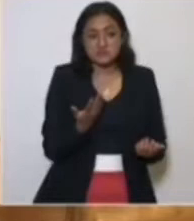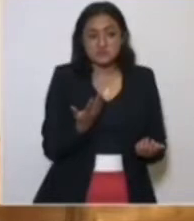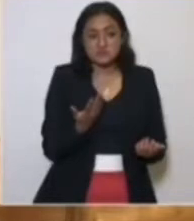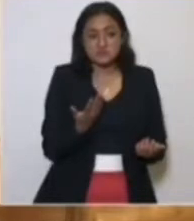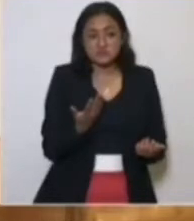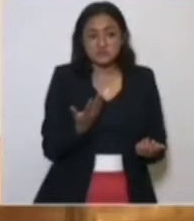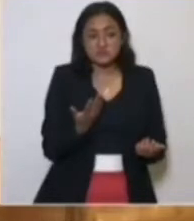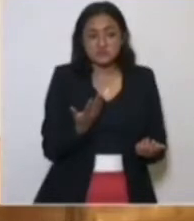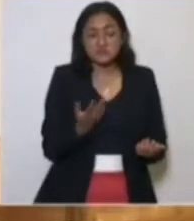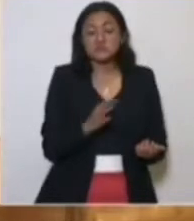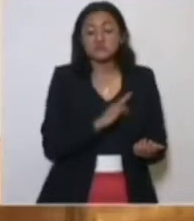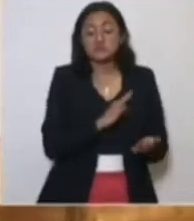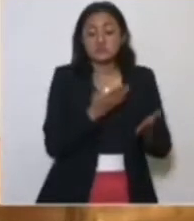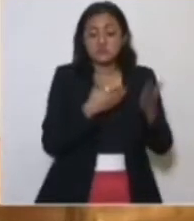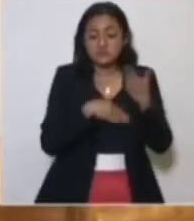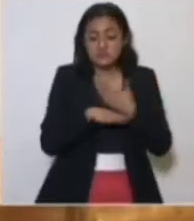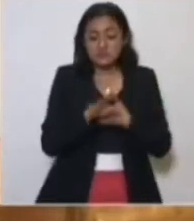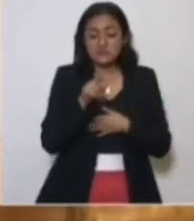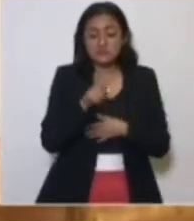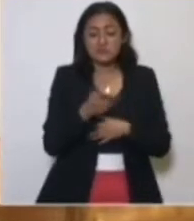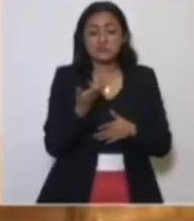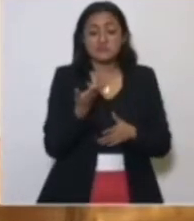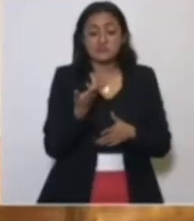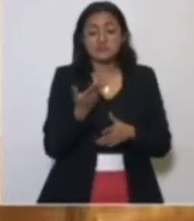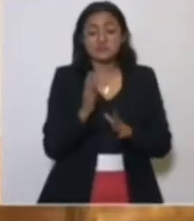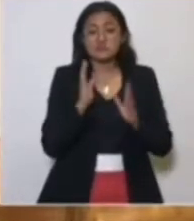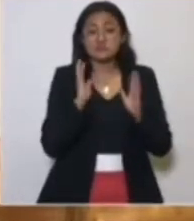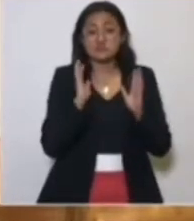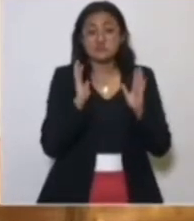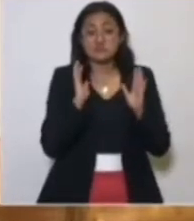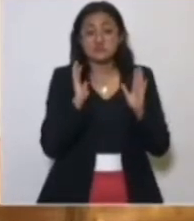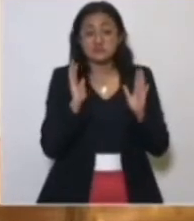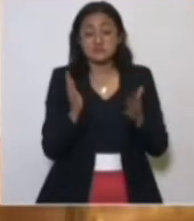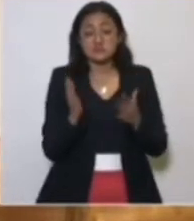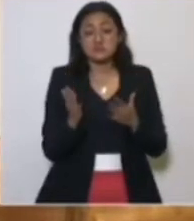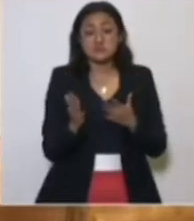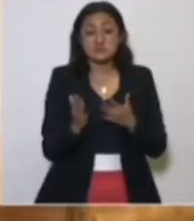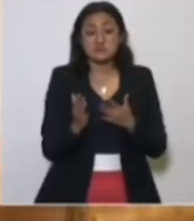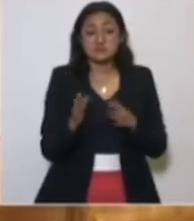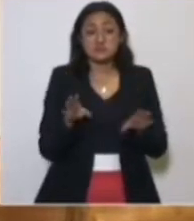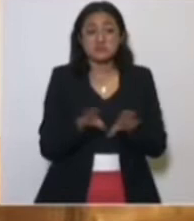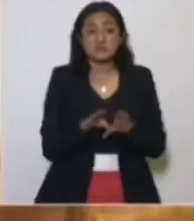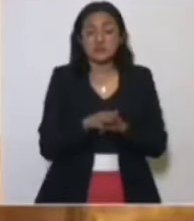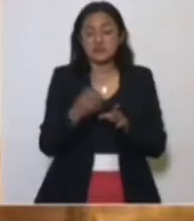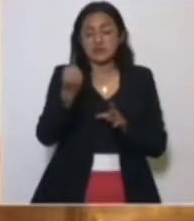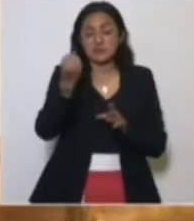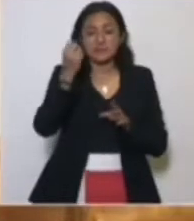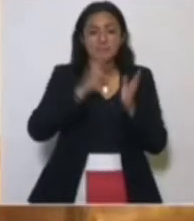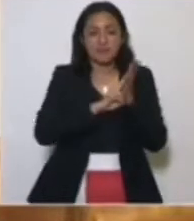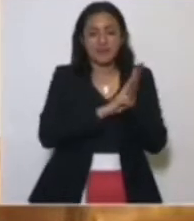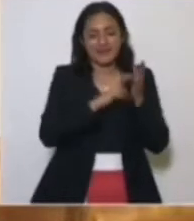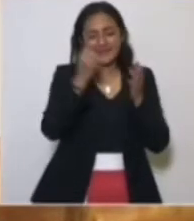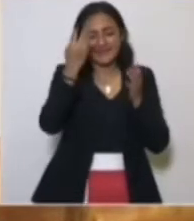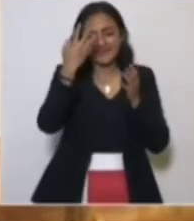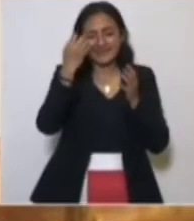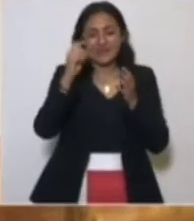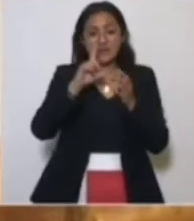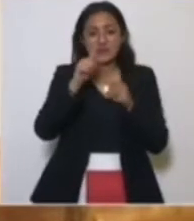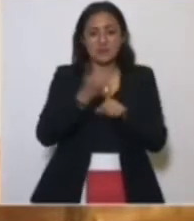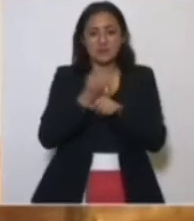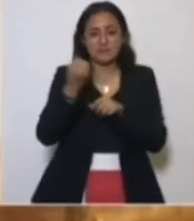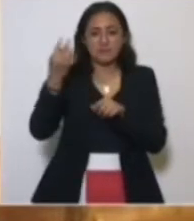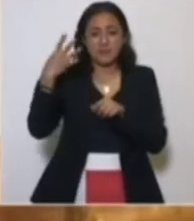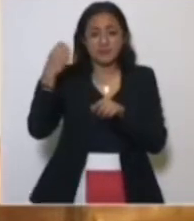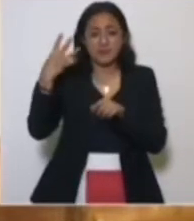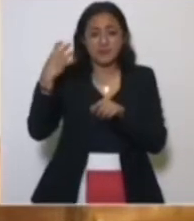superar el alto que ya viene está uno en verde viene la preventiva y quiero